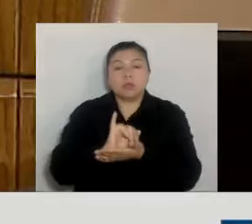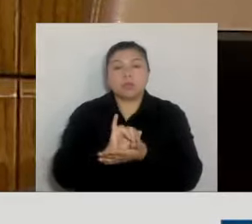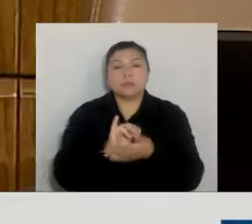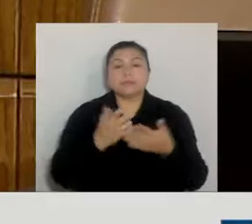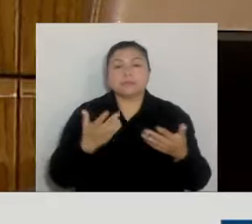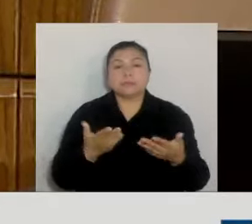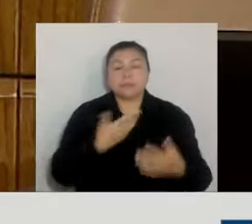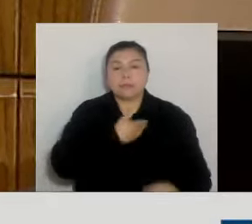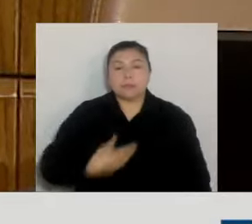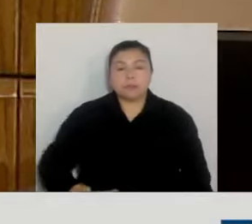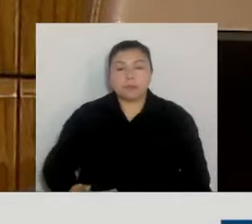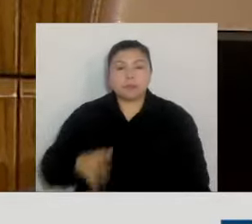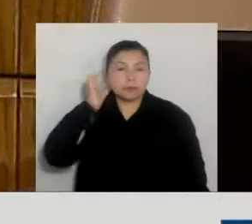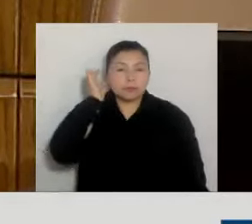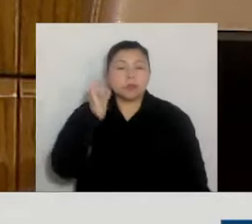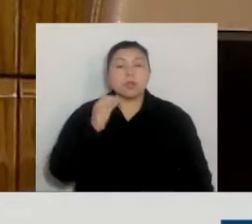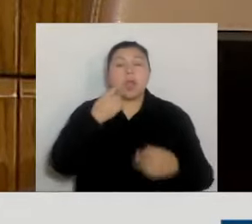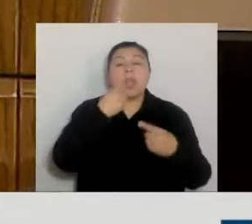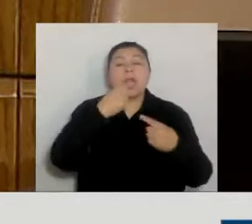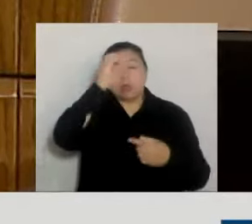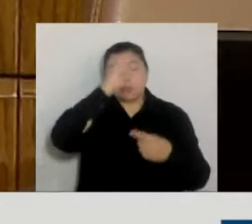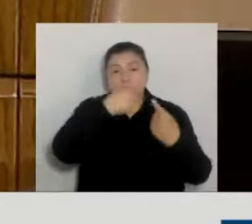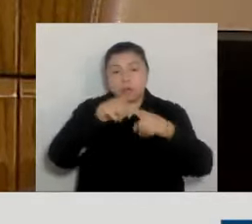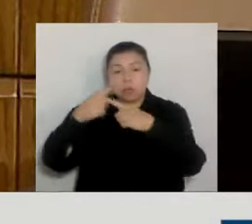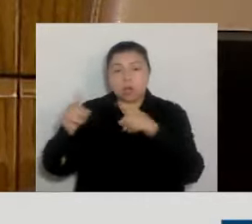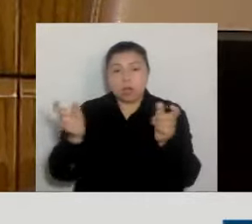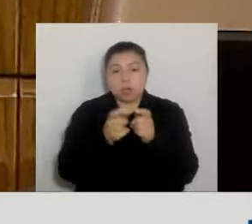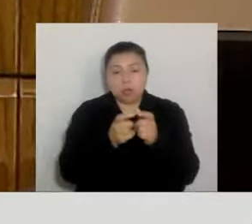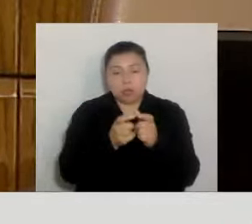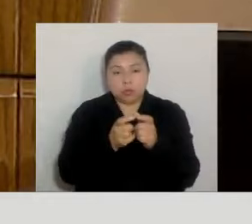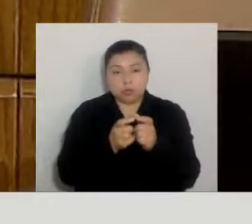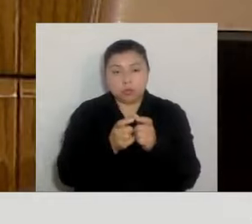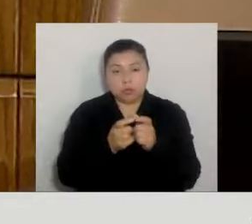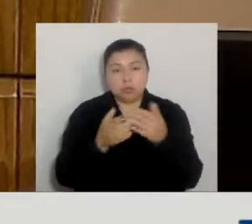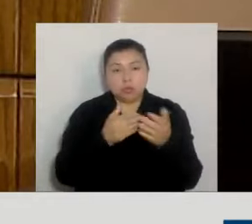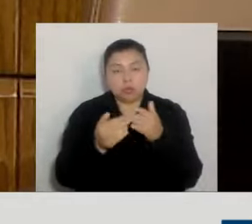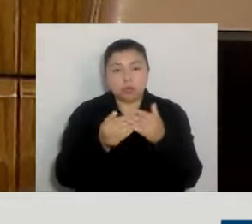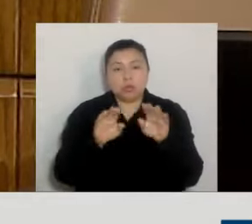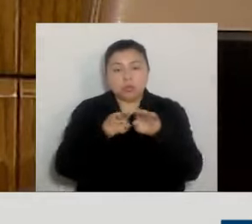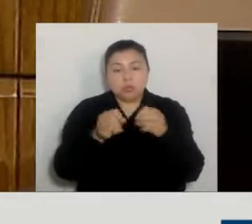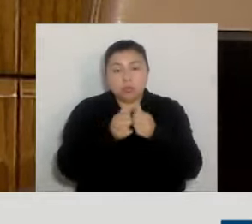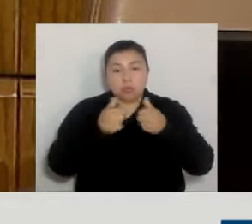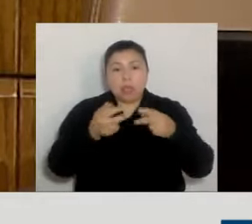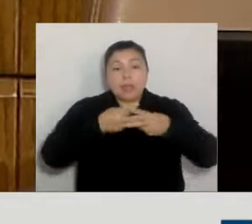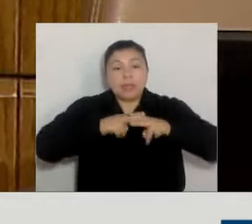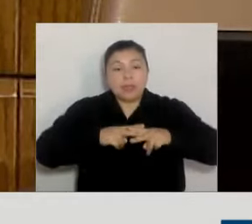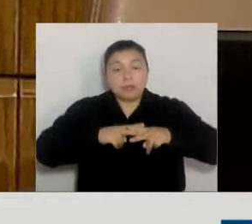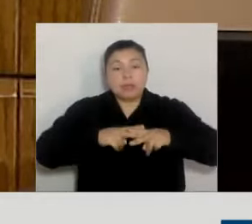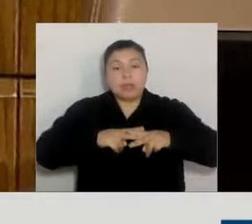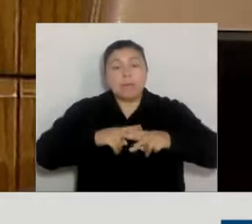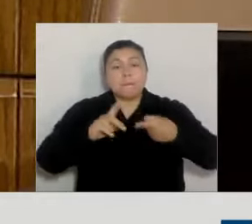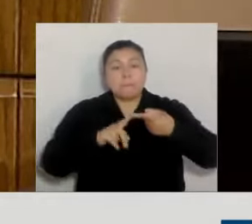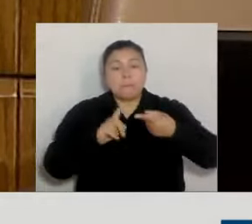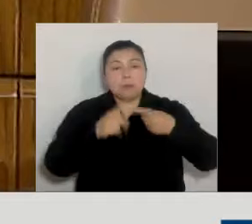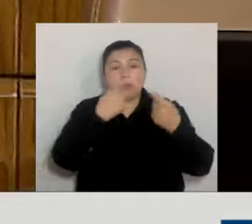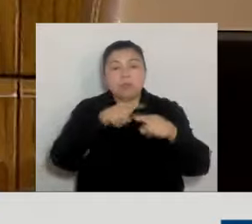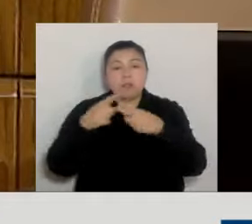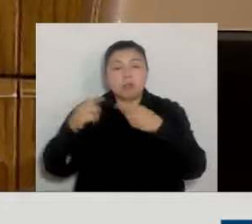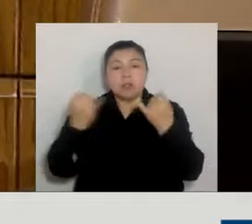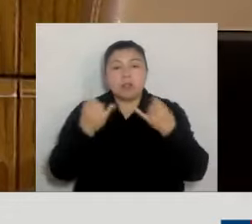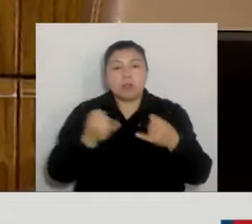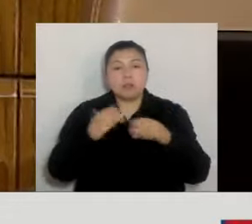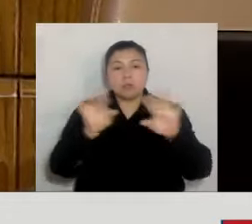respecto a las diferencias que tuvimos con el gobierno en la comisión eh donde se hizo una mesa técnica primero persisten las diferencias en el mecanismo de selección